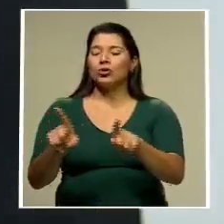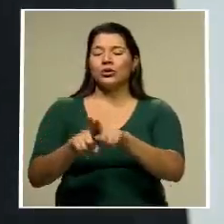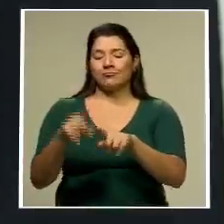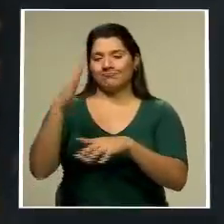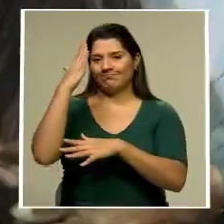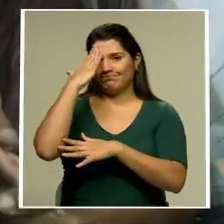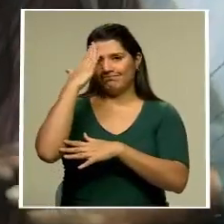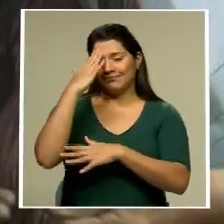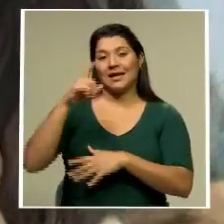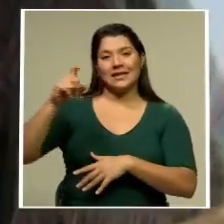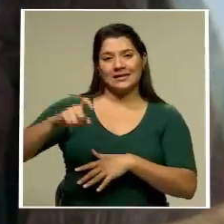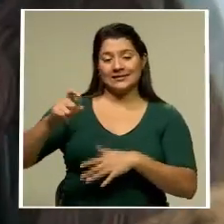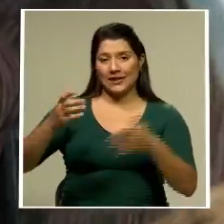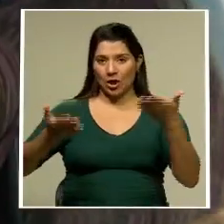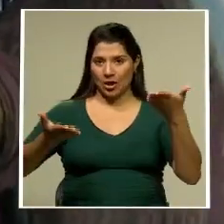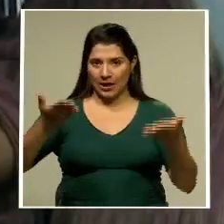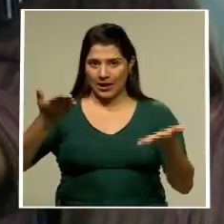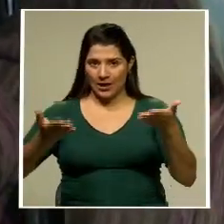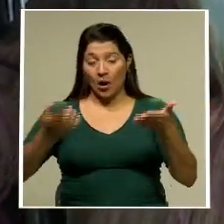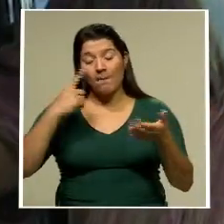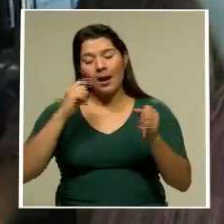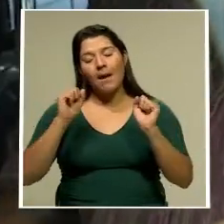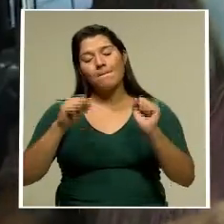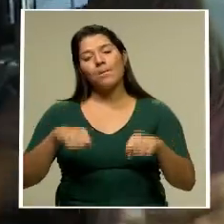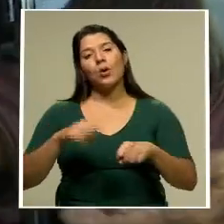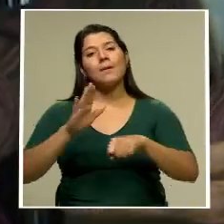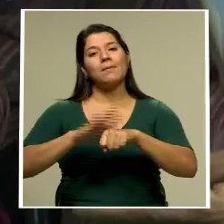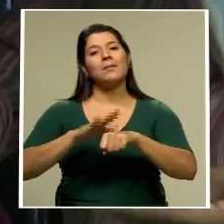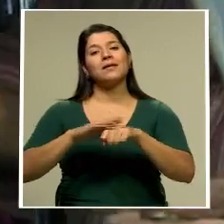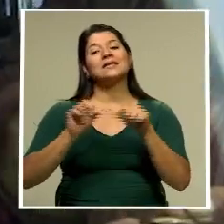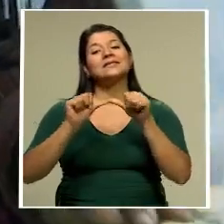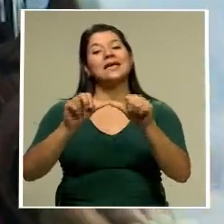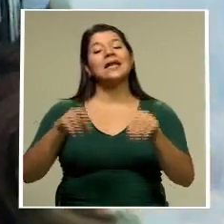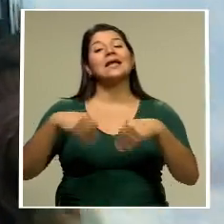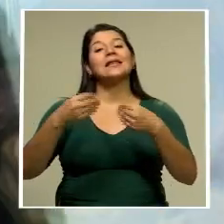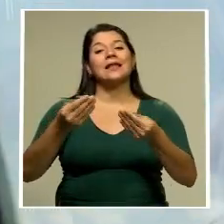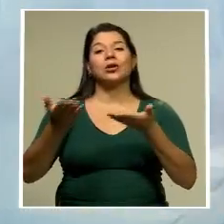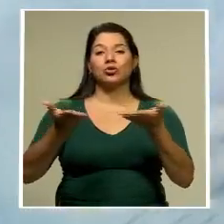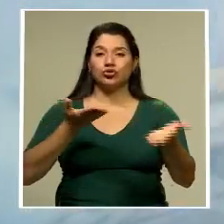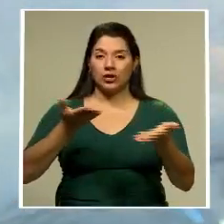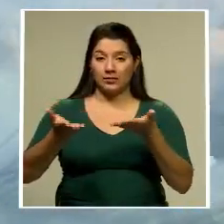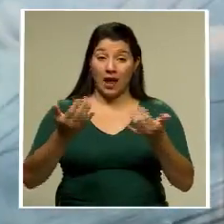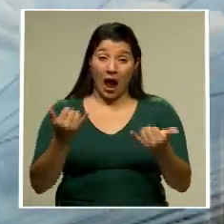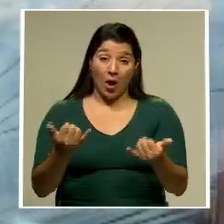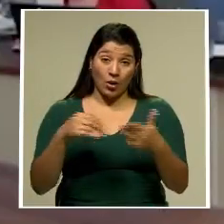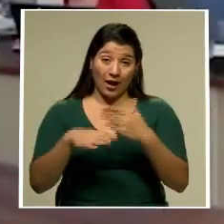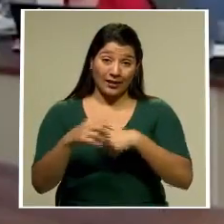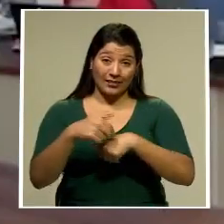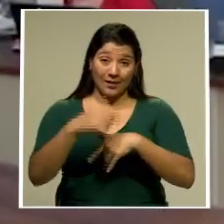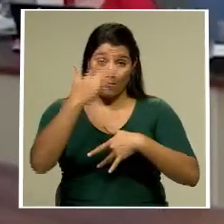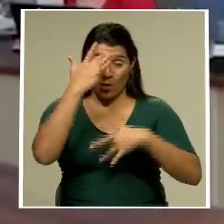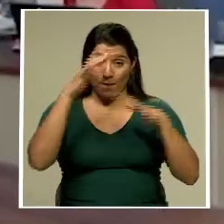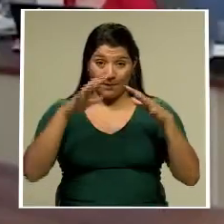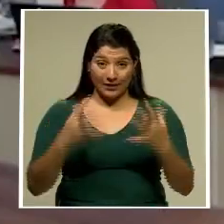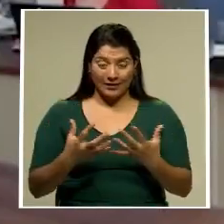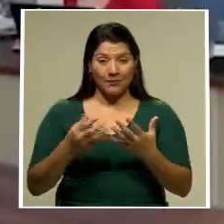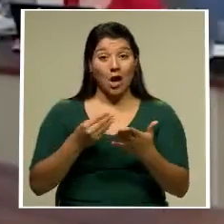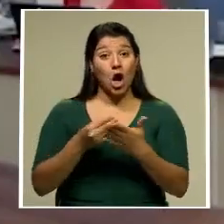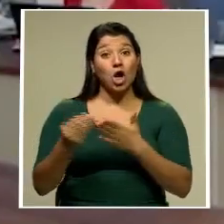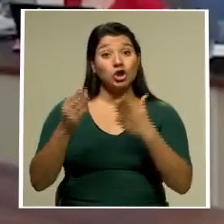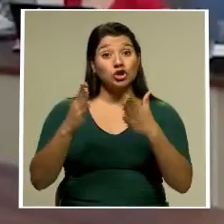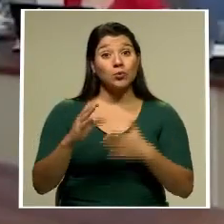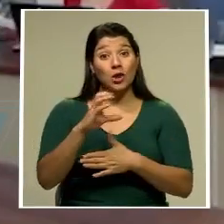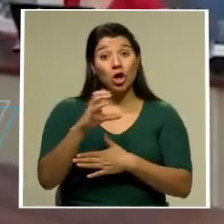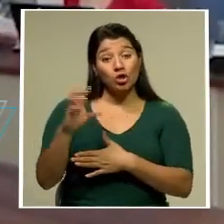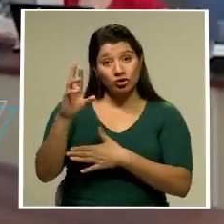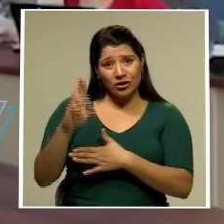de que es necesario un equilibrio para garantizar la prestación de servicios en tiempos de pandemia. Consumidores de Costa Rica ha